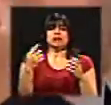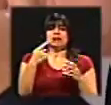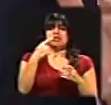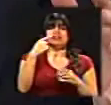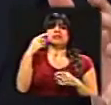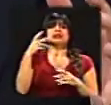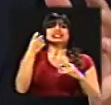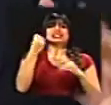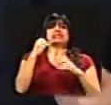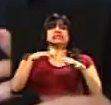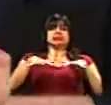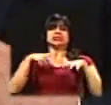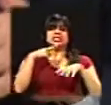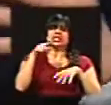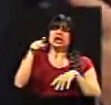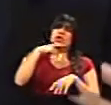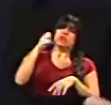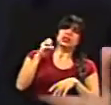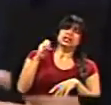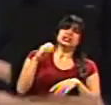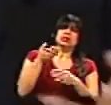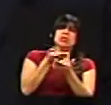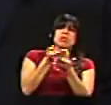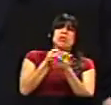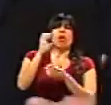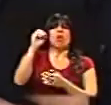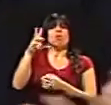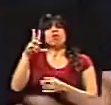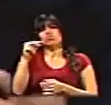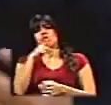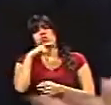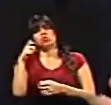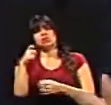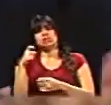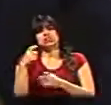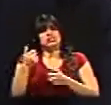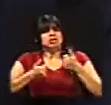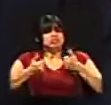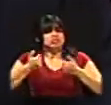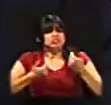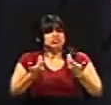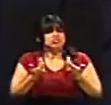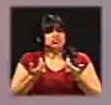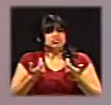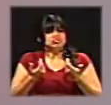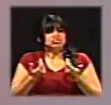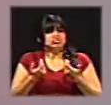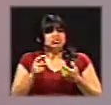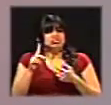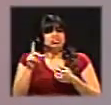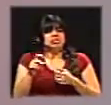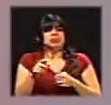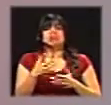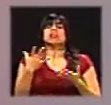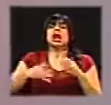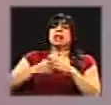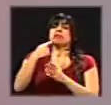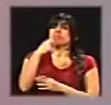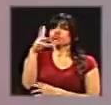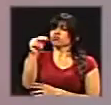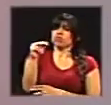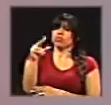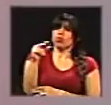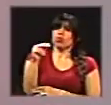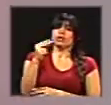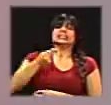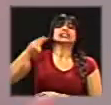base comunista o planteamientos comunistas de origen? Eso, y además yo diría que no. Y además,